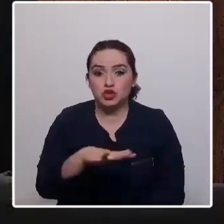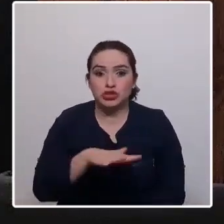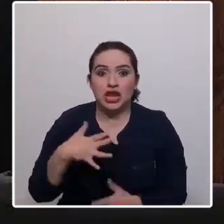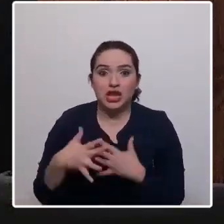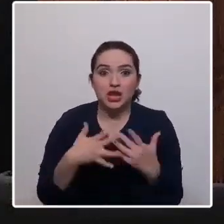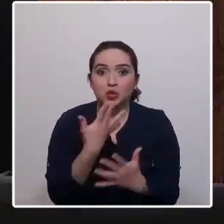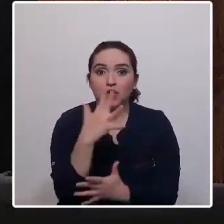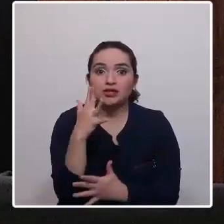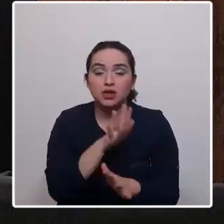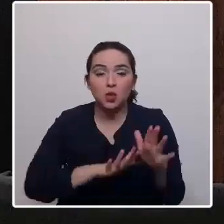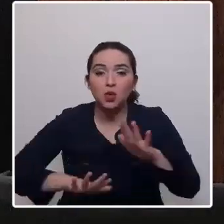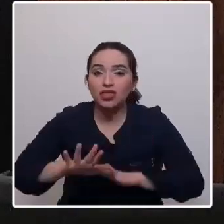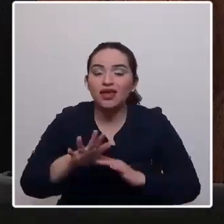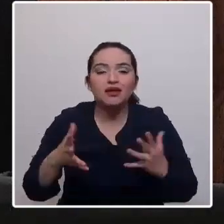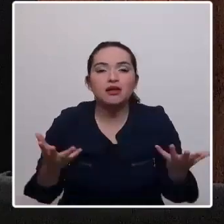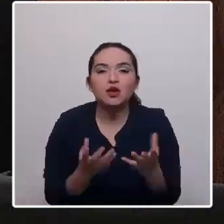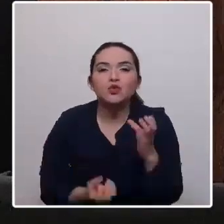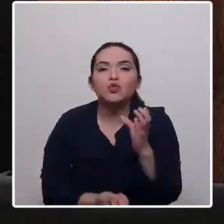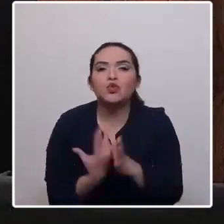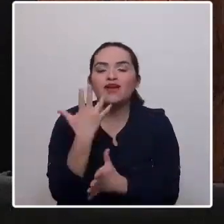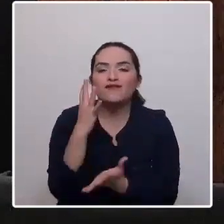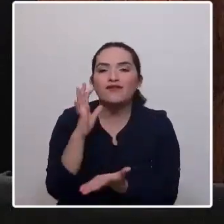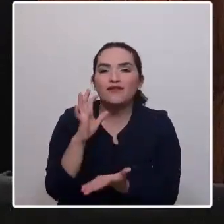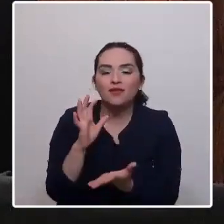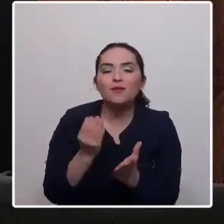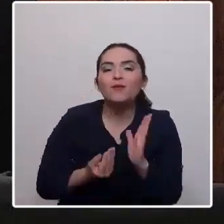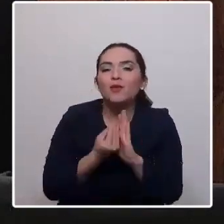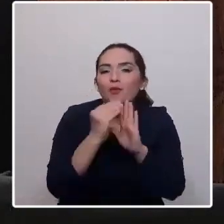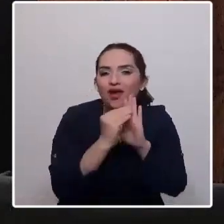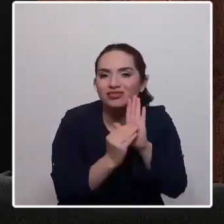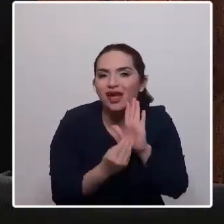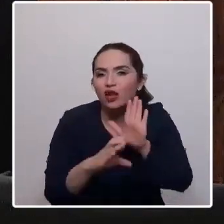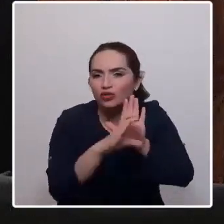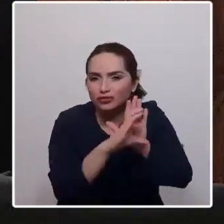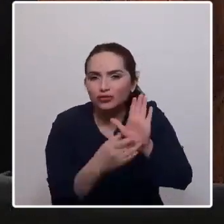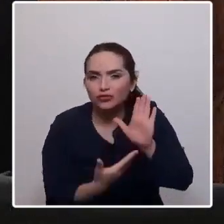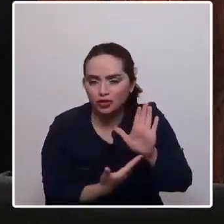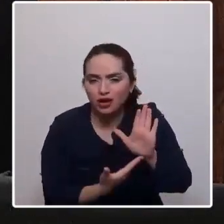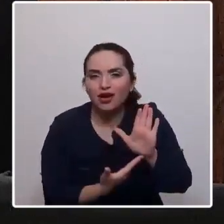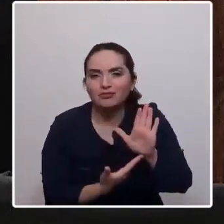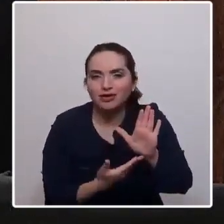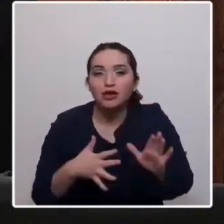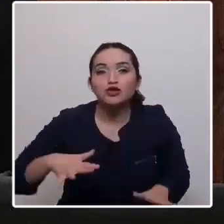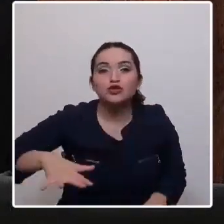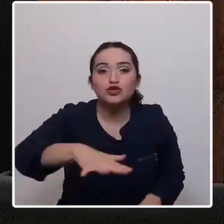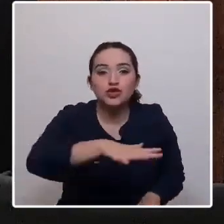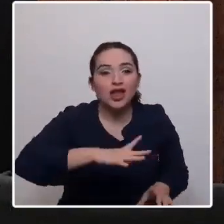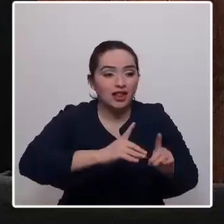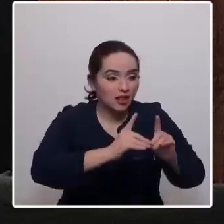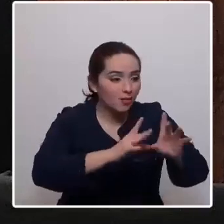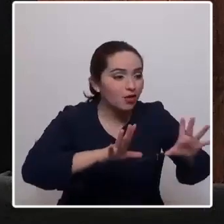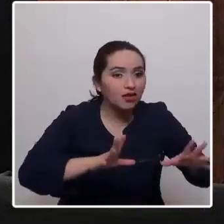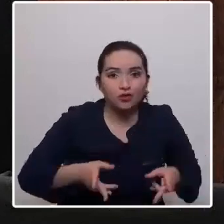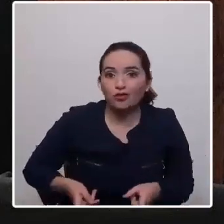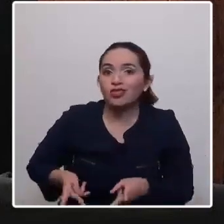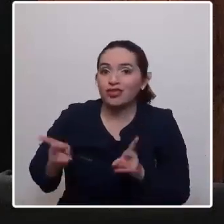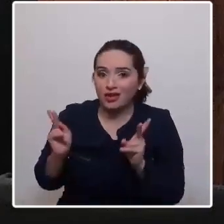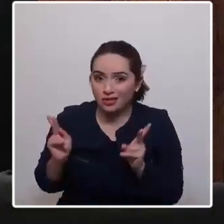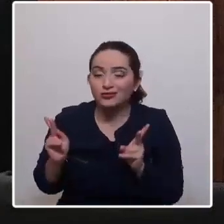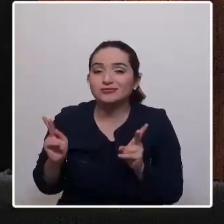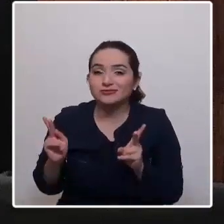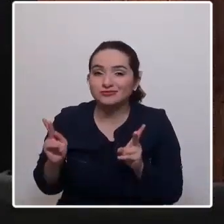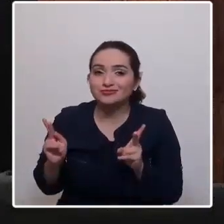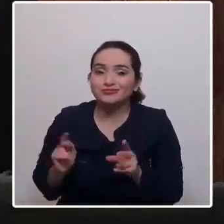se enmarca en el nuevo estado de la propuesta constitucional, que es social y democrático de derechos, que